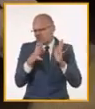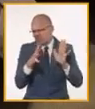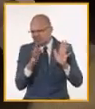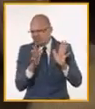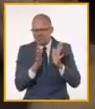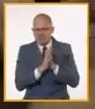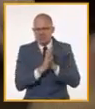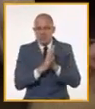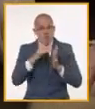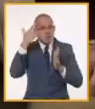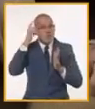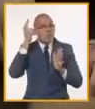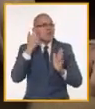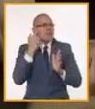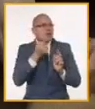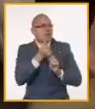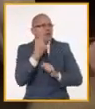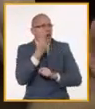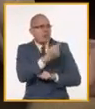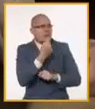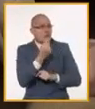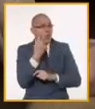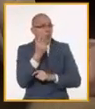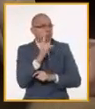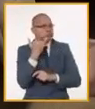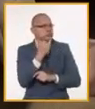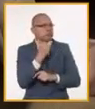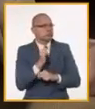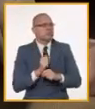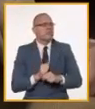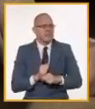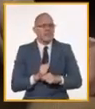yo pensaba, ¿no? Porque bueno, nosotros fuimos a parar,